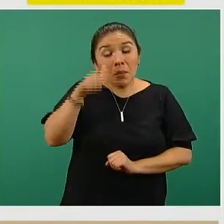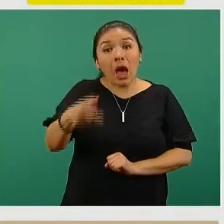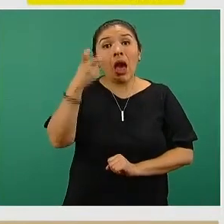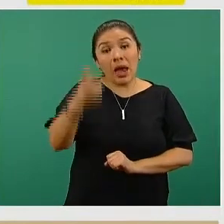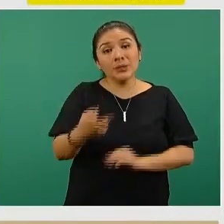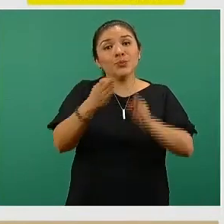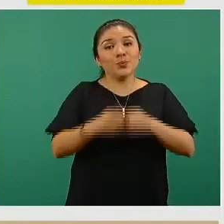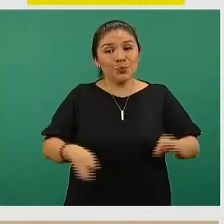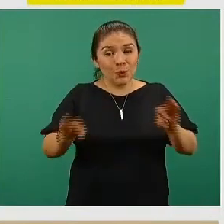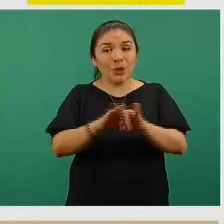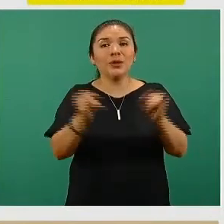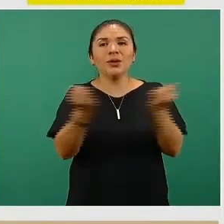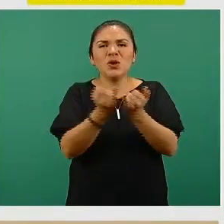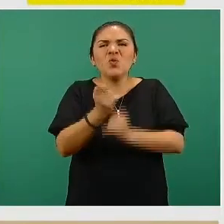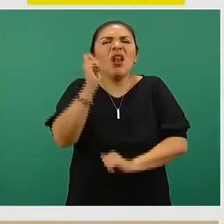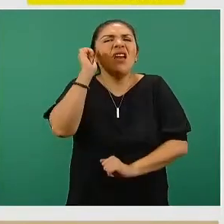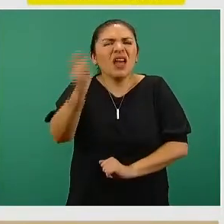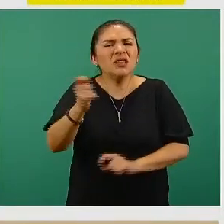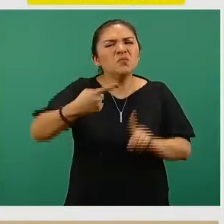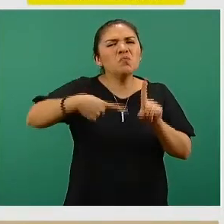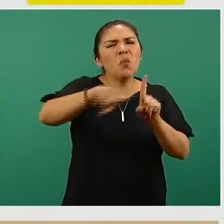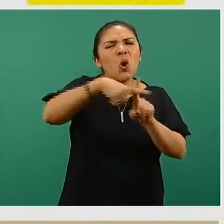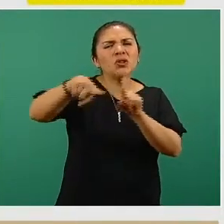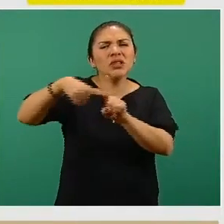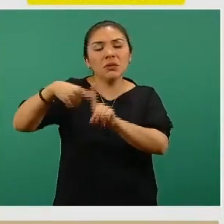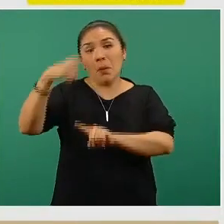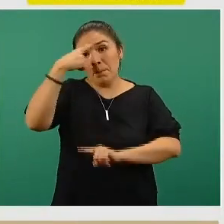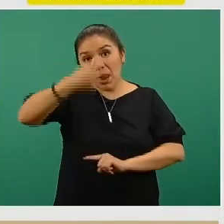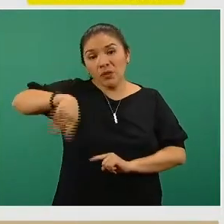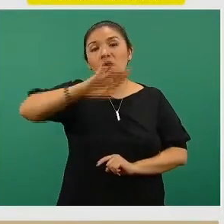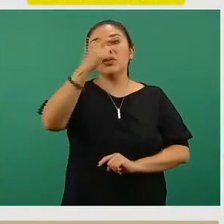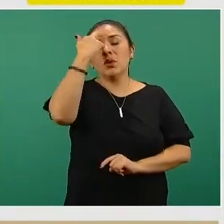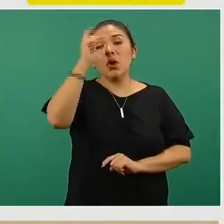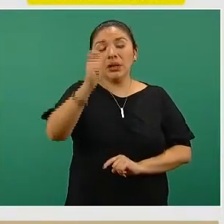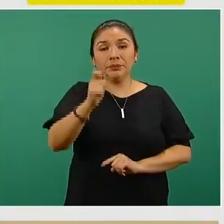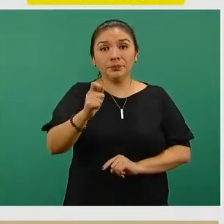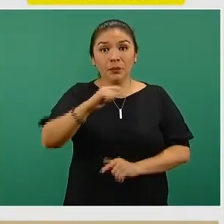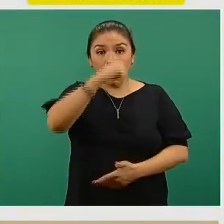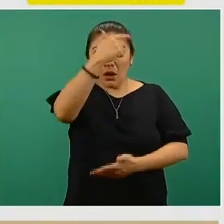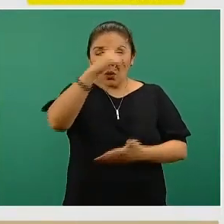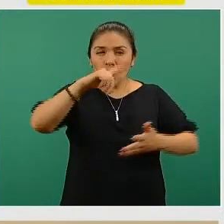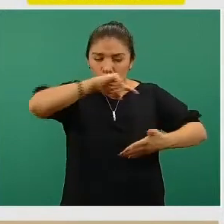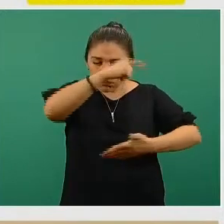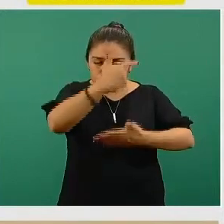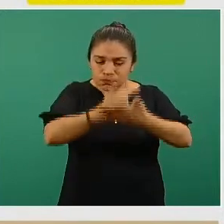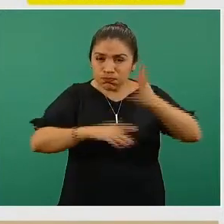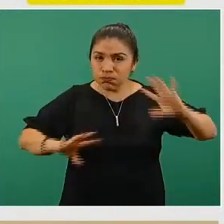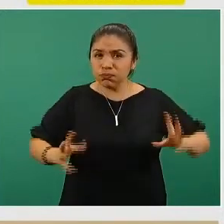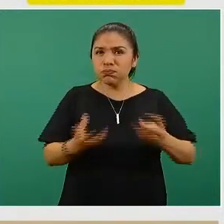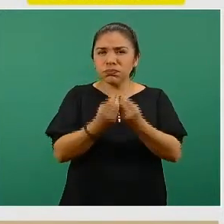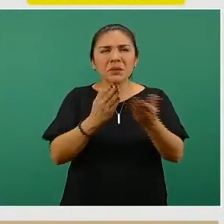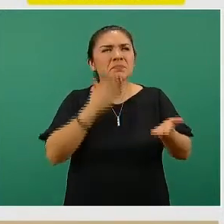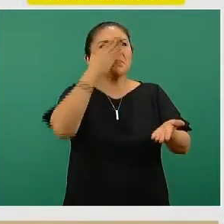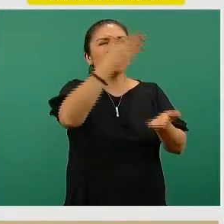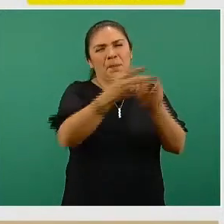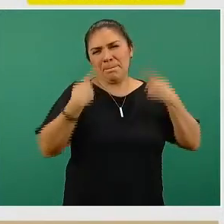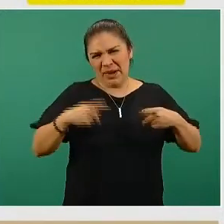dato muy importante. Lo que quiere decir la positividad, solamente para recordarles, es que del total de las personas que acudieron con